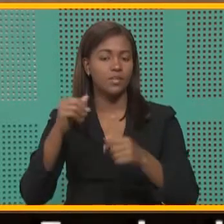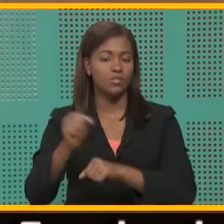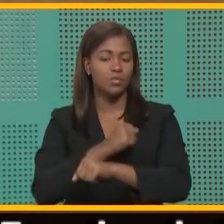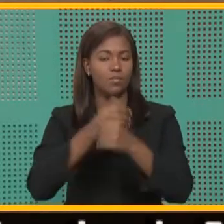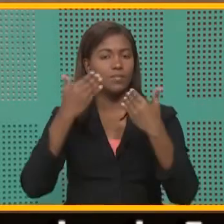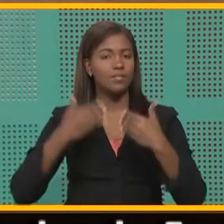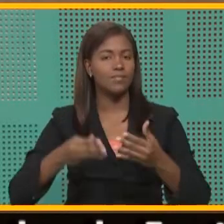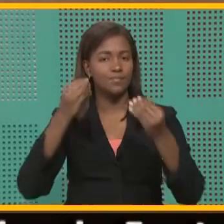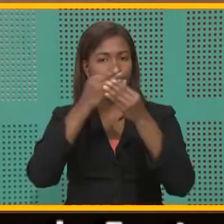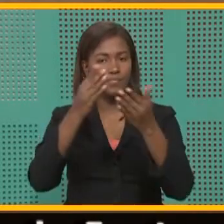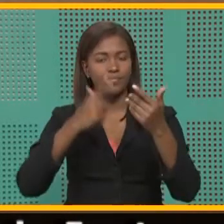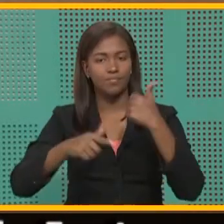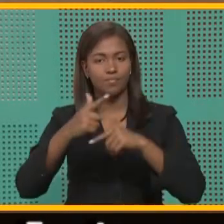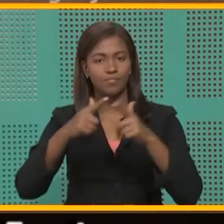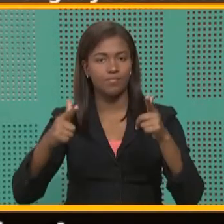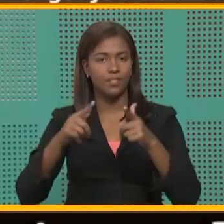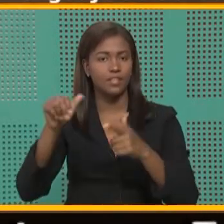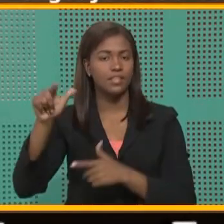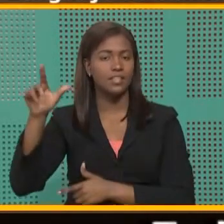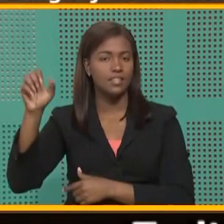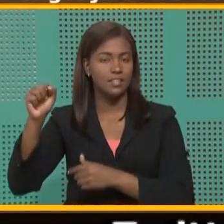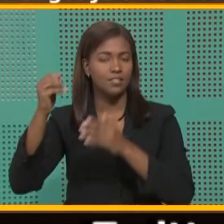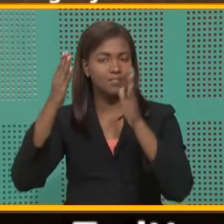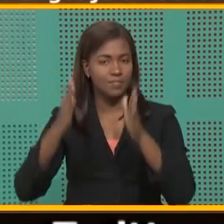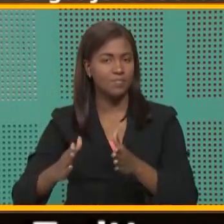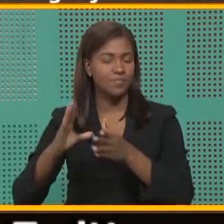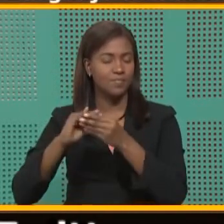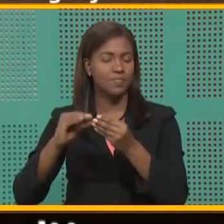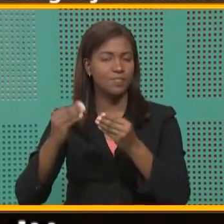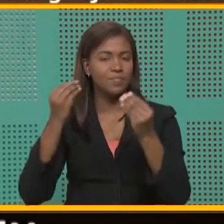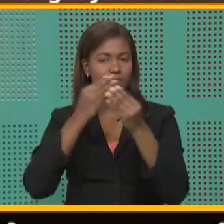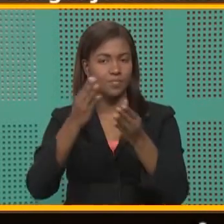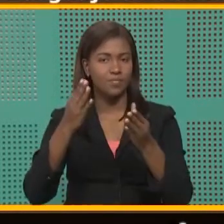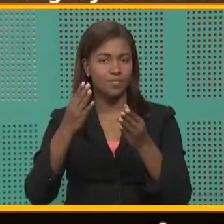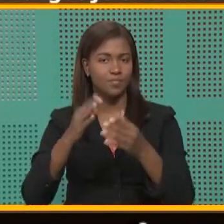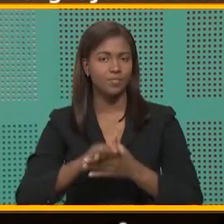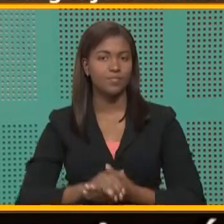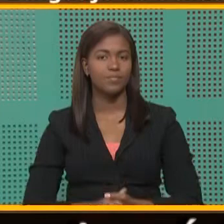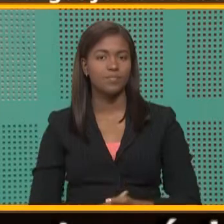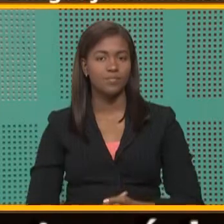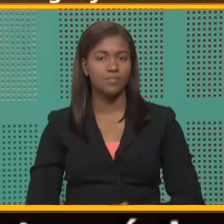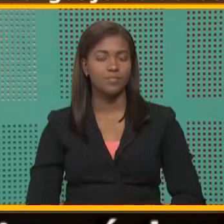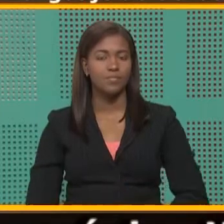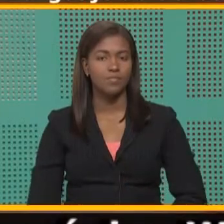Zuleima García lo está diciendo en lenguas de señas. Angeli Suárez les comunica, les comunico.